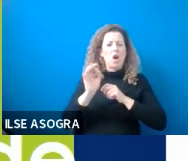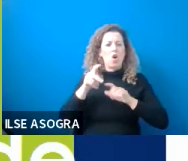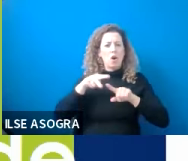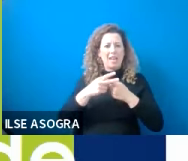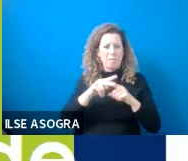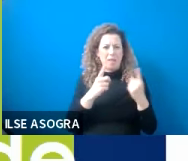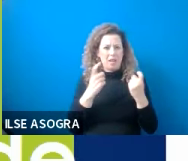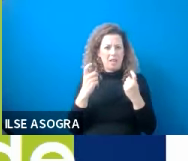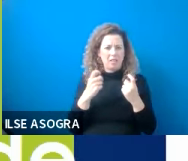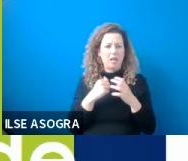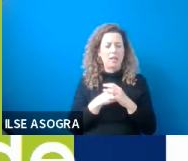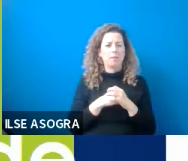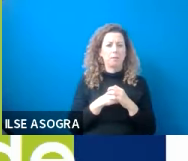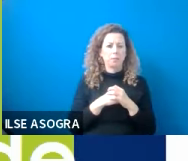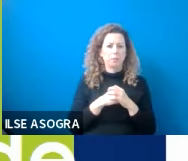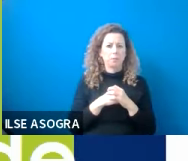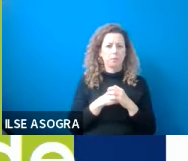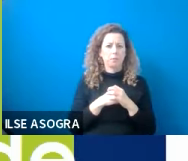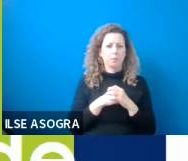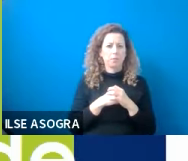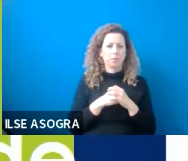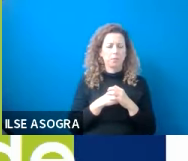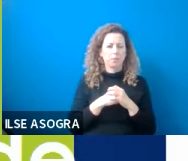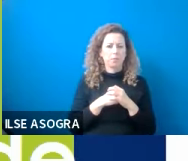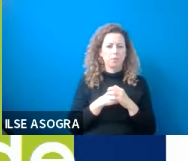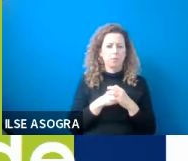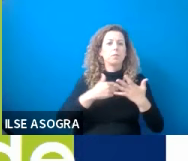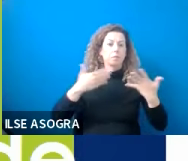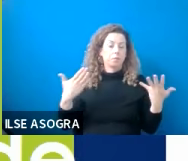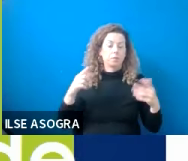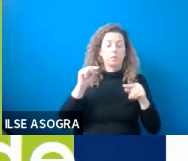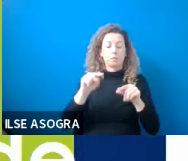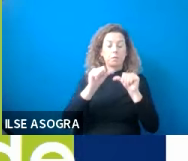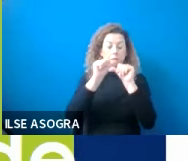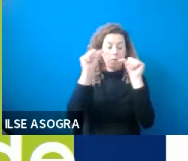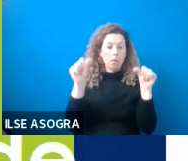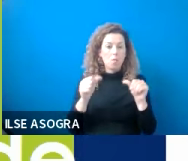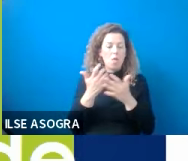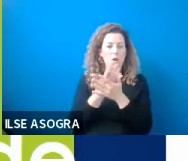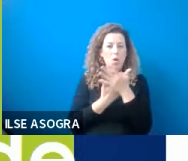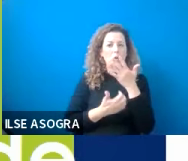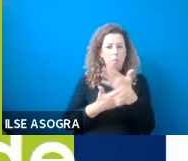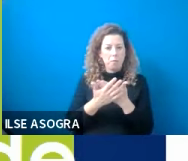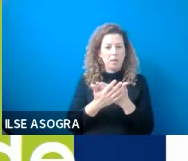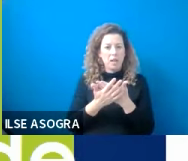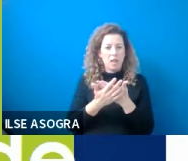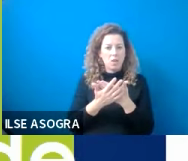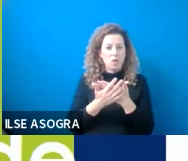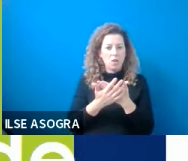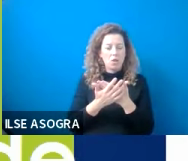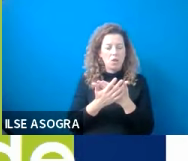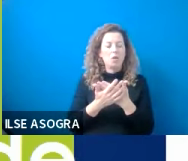necesarias. Y, bueno, y ese modelo combinado en el que estamos un poco más ahora,